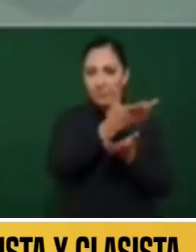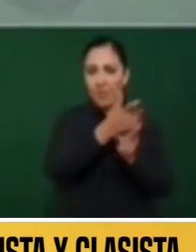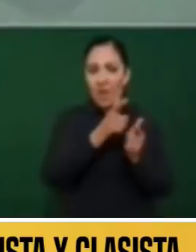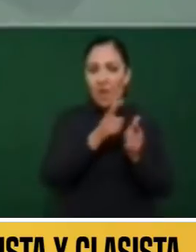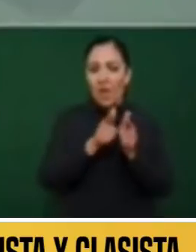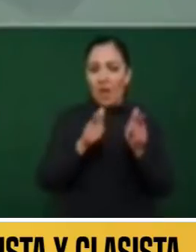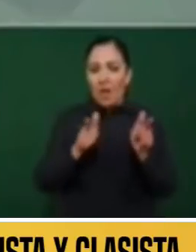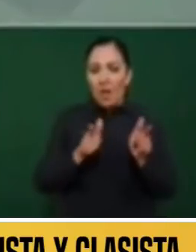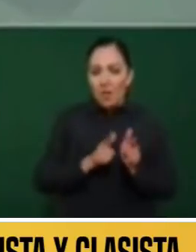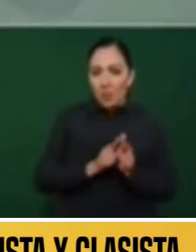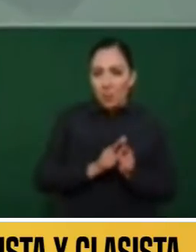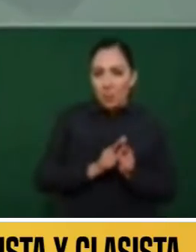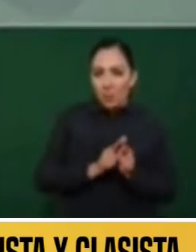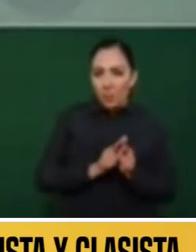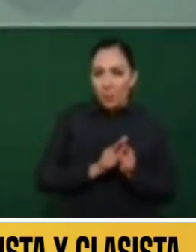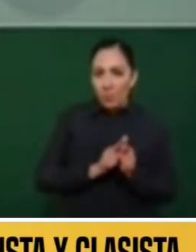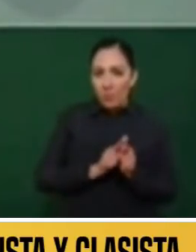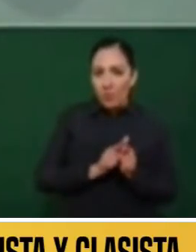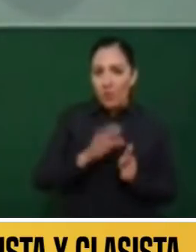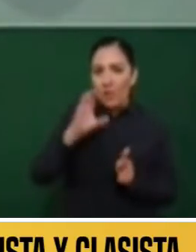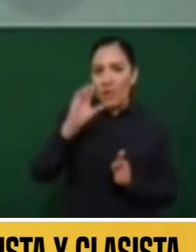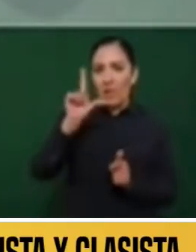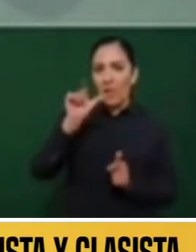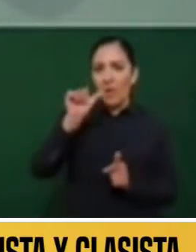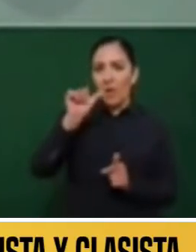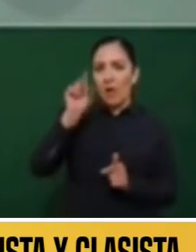al grupo de Claudia X. González